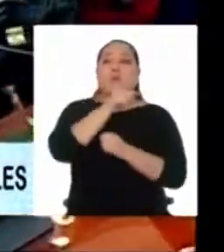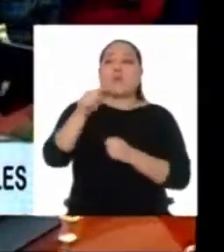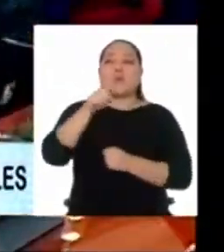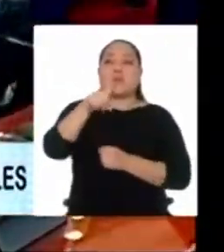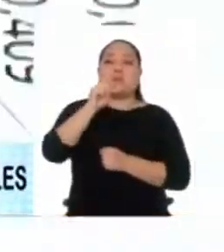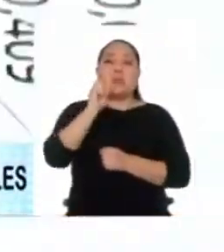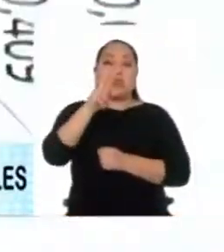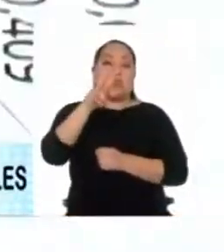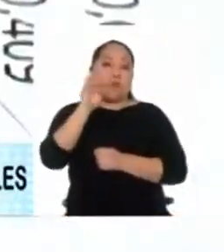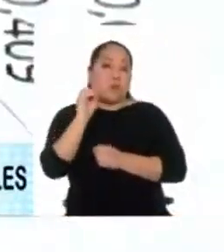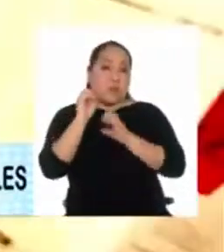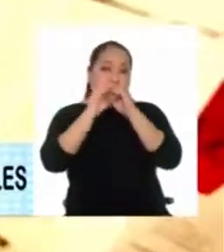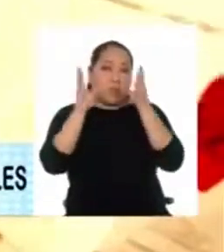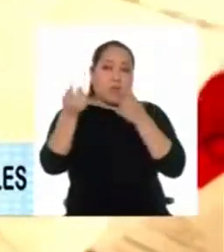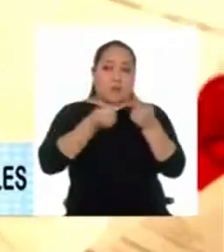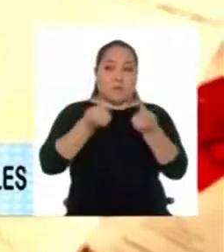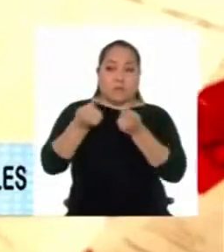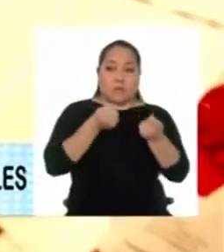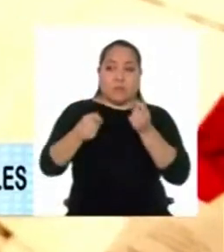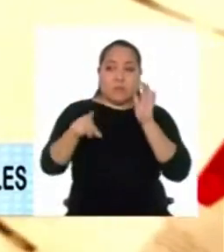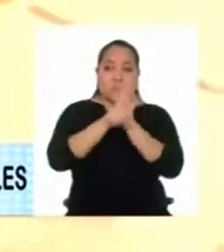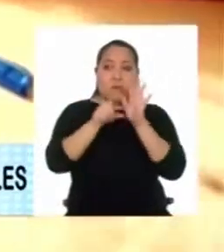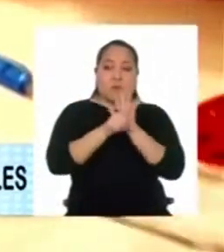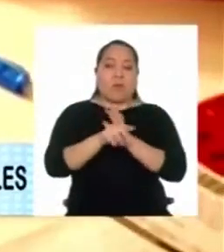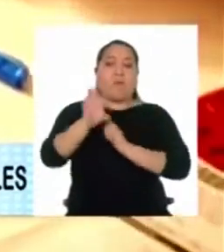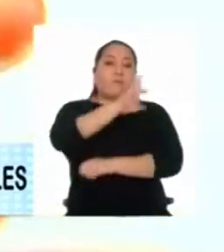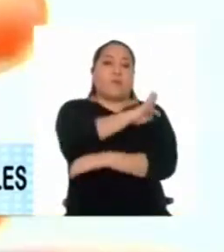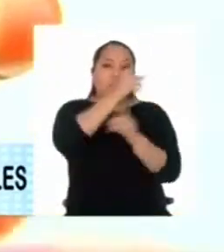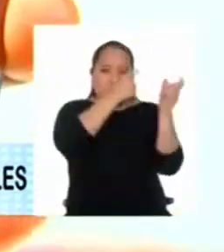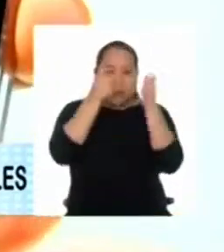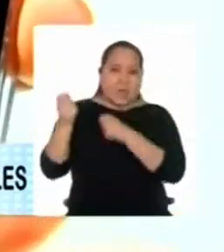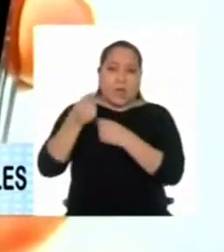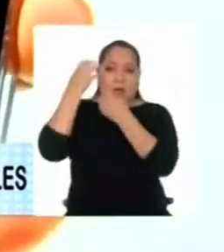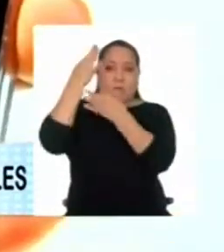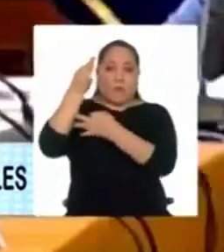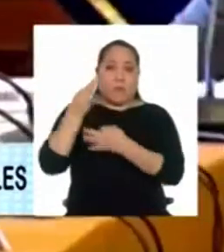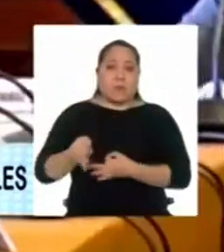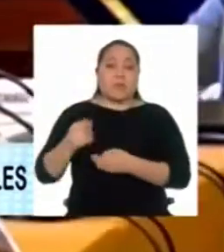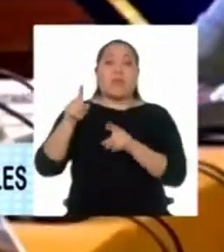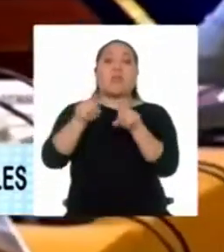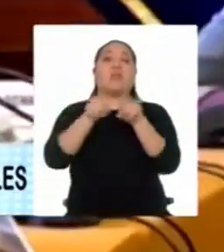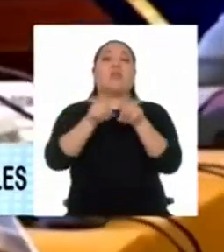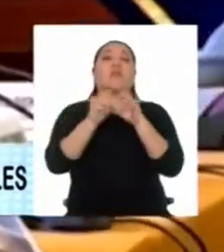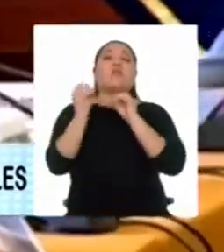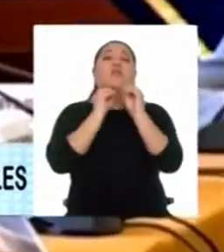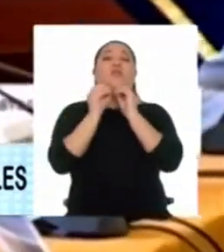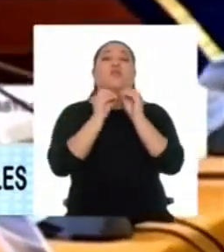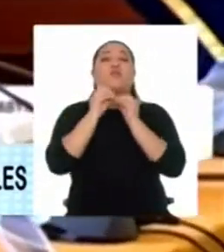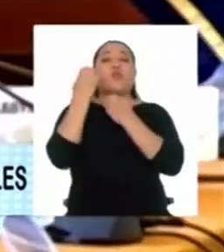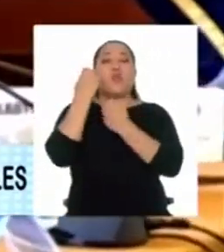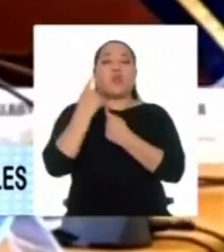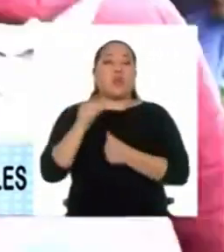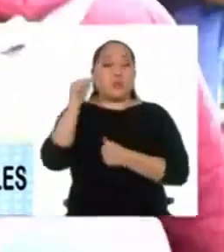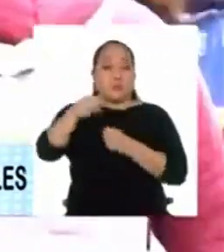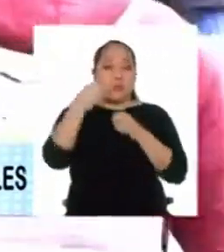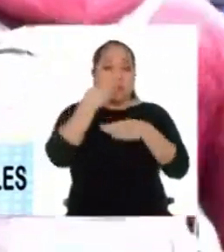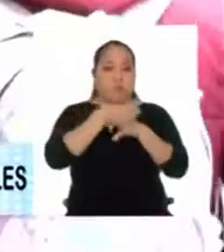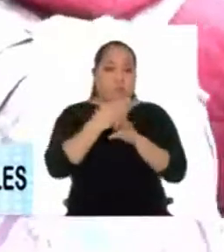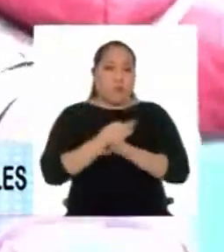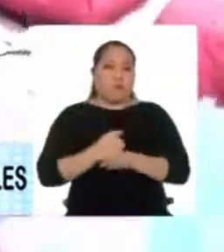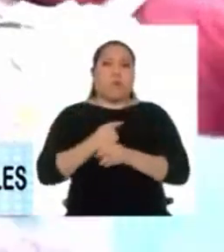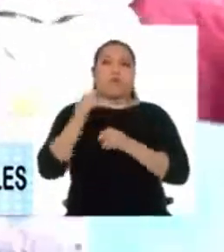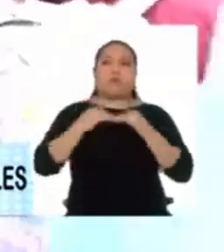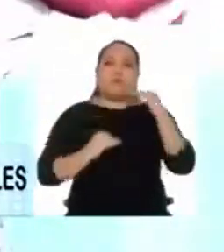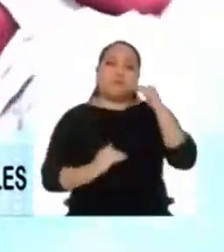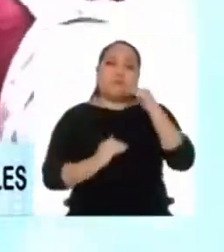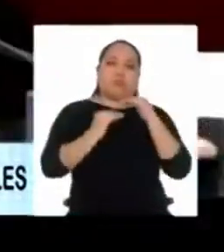por 120 días para legislar también en materia fiscal, financiera y de reactivación económica. Vázquez afirma que estas medidas contribuirán al cierre